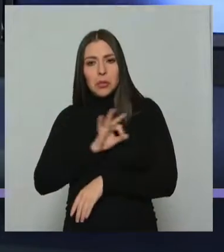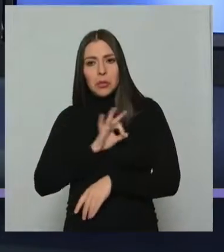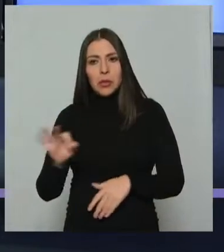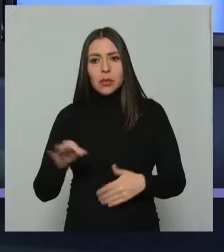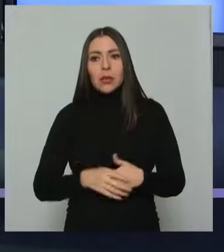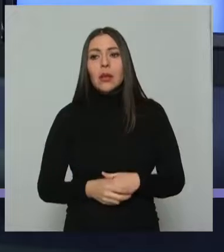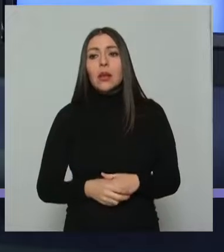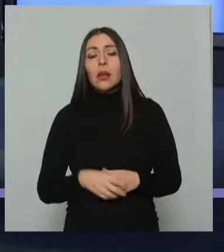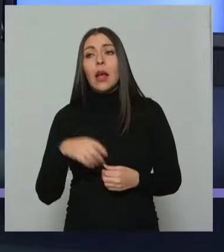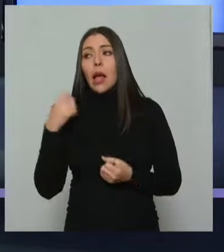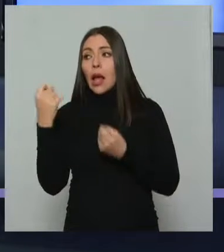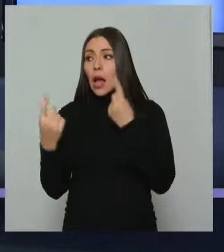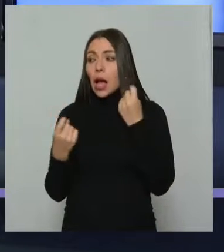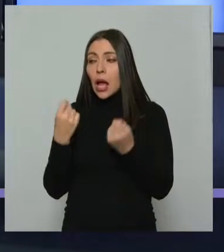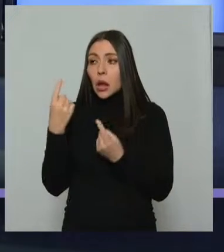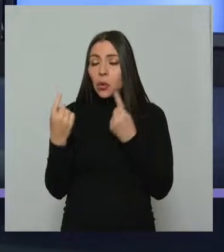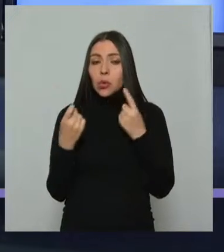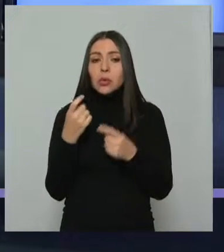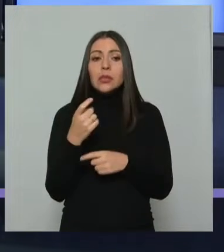repiten algunos